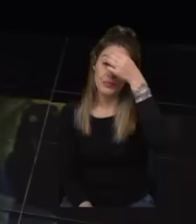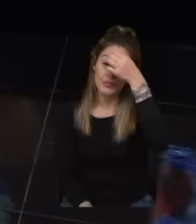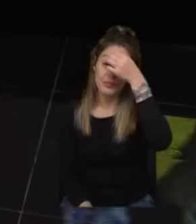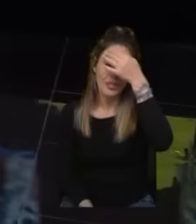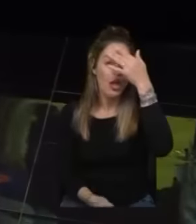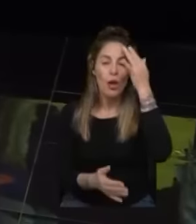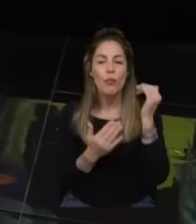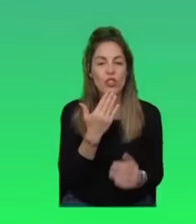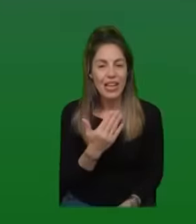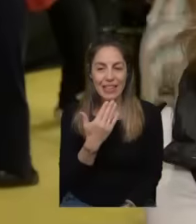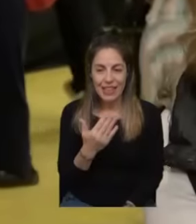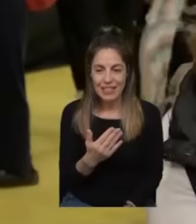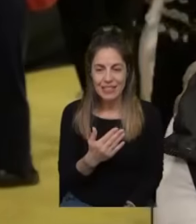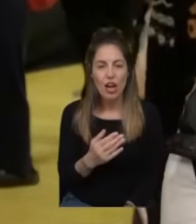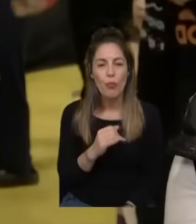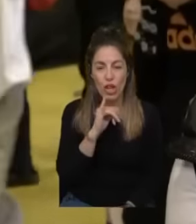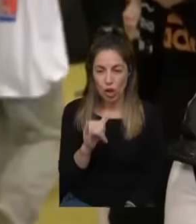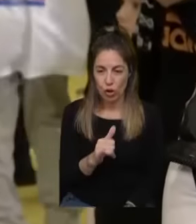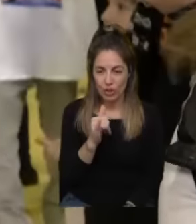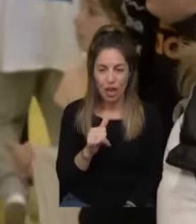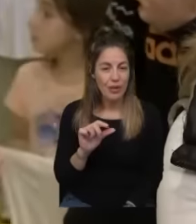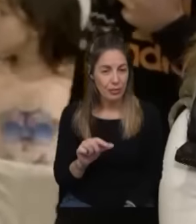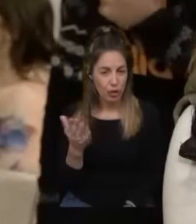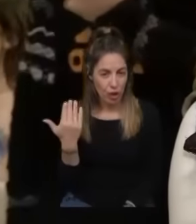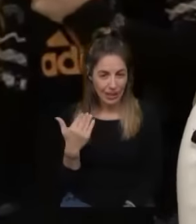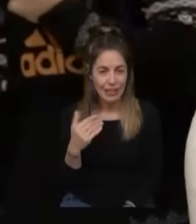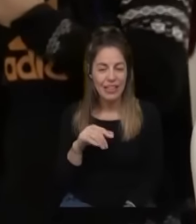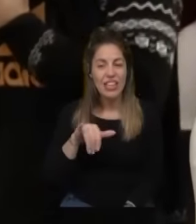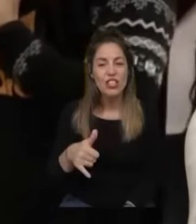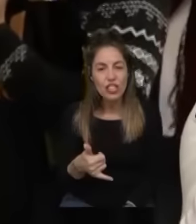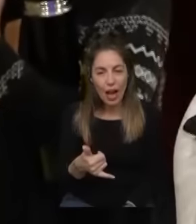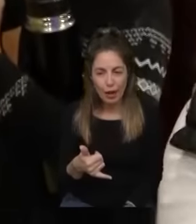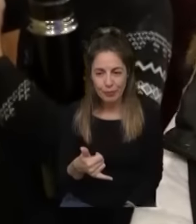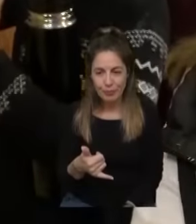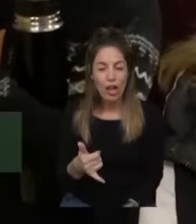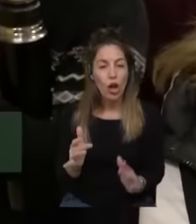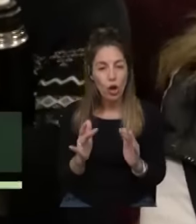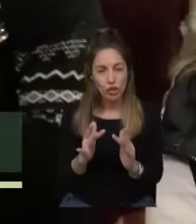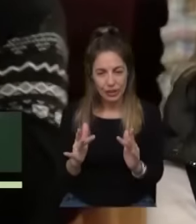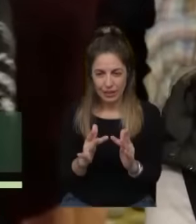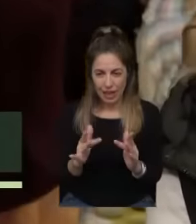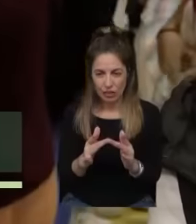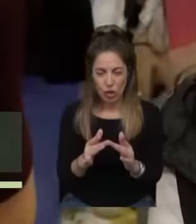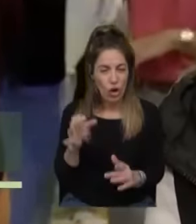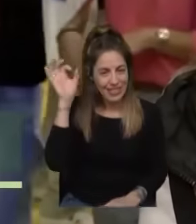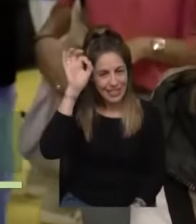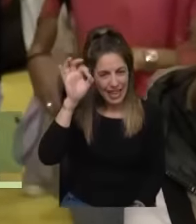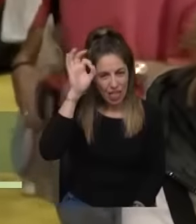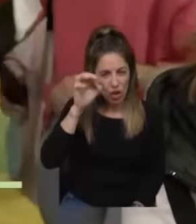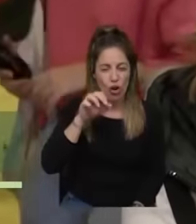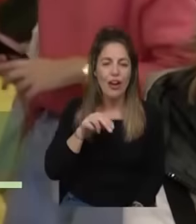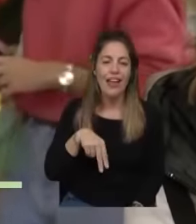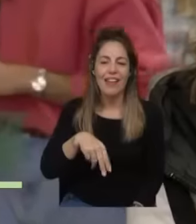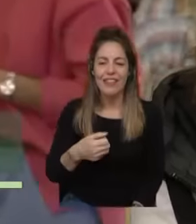Gracias, Josema. Bueno, como les adelantaba hace unos minutos, ya estamos en contacto con la senadora